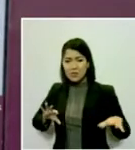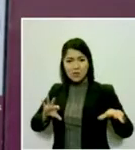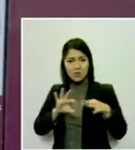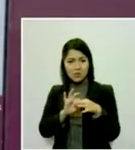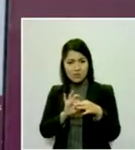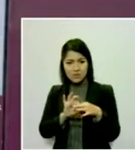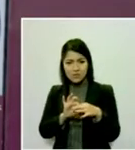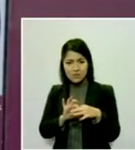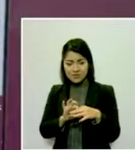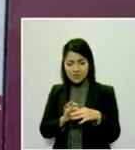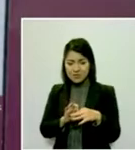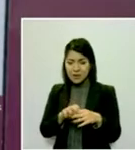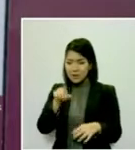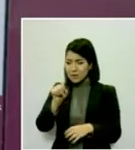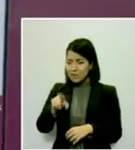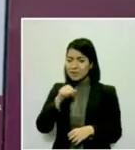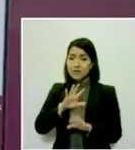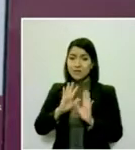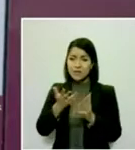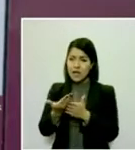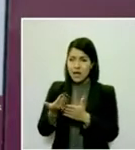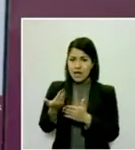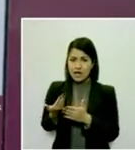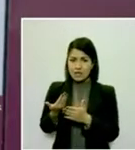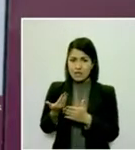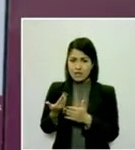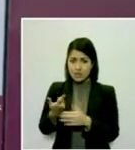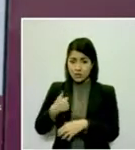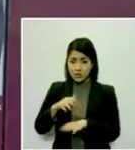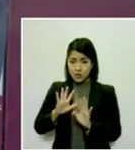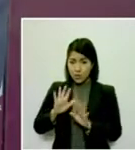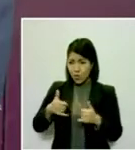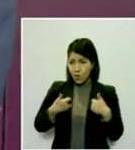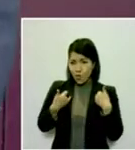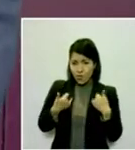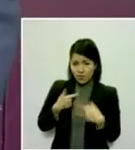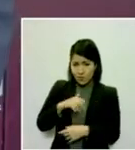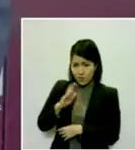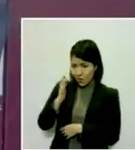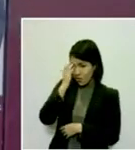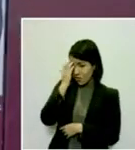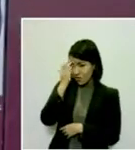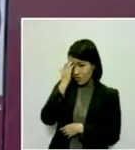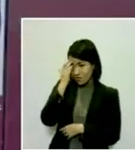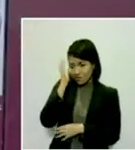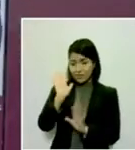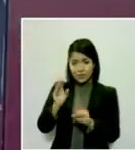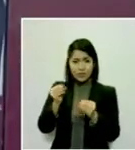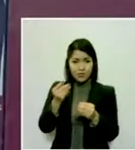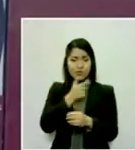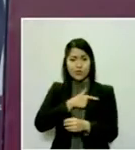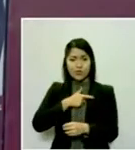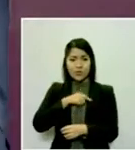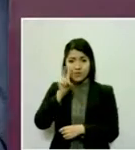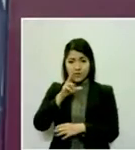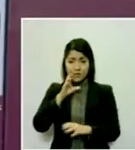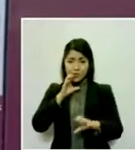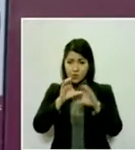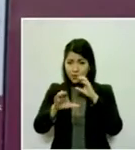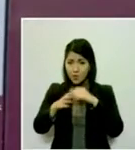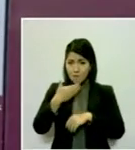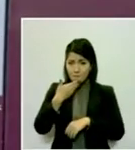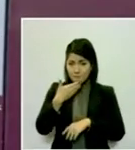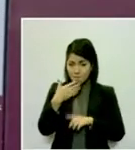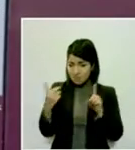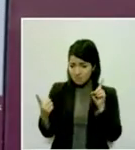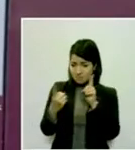entonces ya desde antes que tuviera canas la conozco, así que ya hace un ratito, y nos da gusto porque tenemos una comunicación fluida,